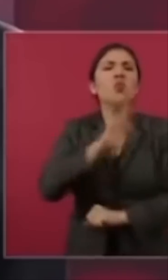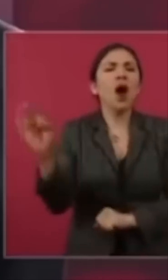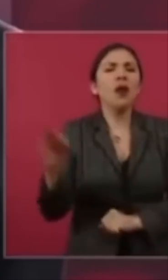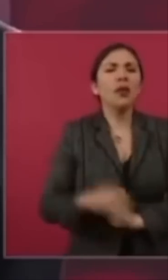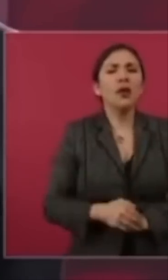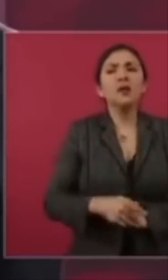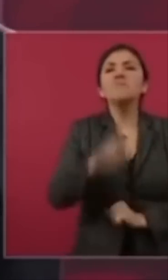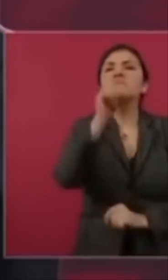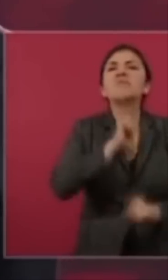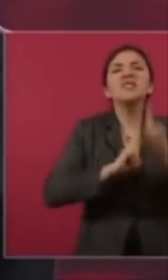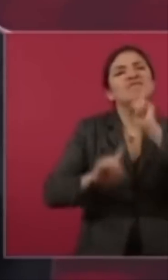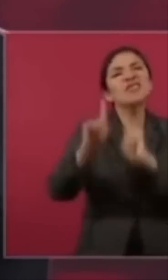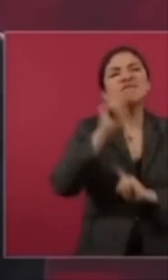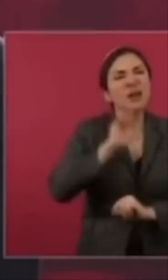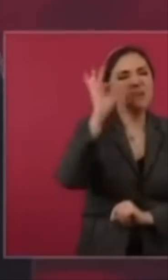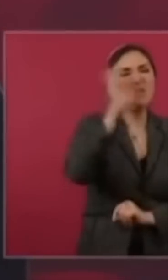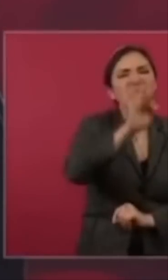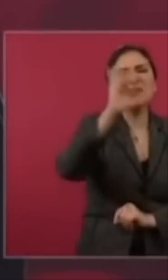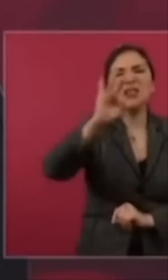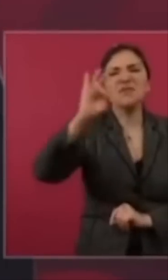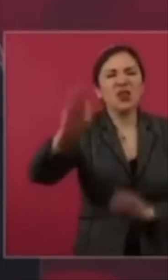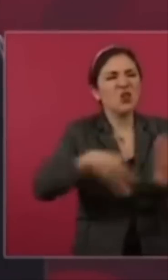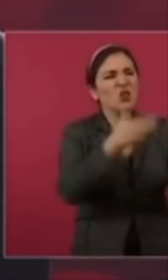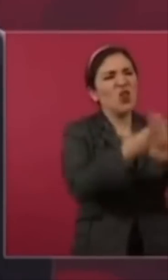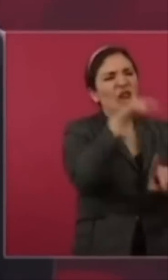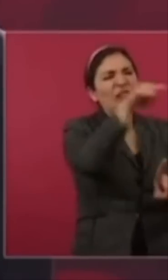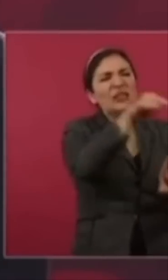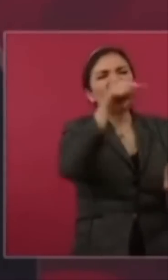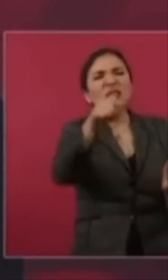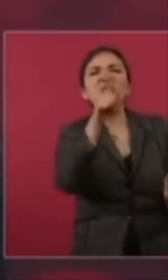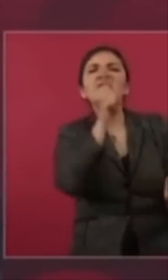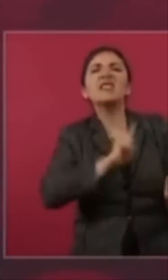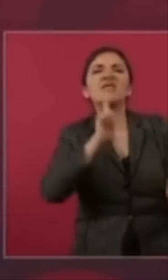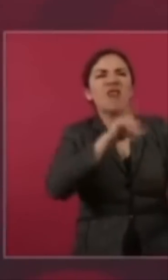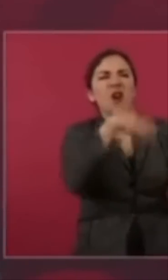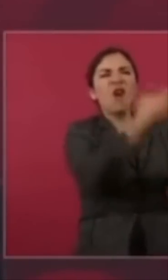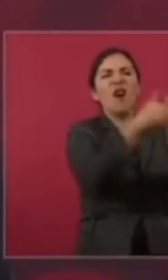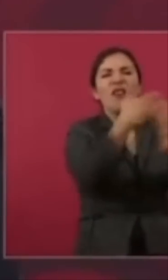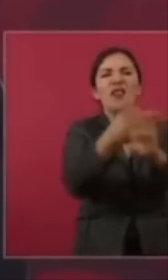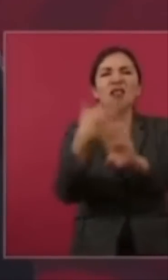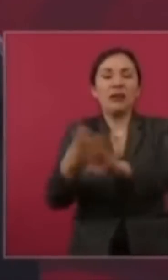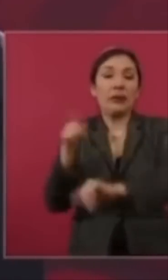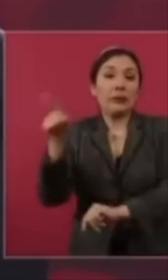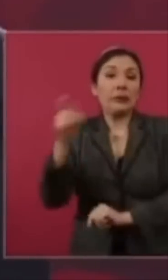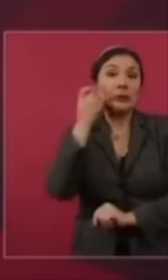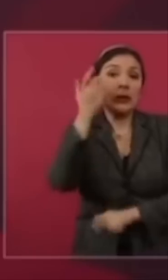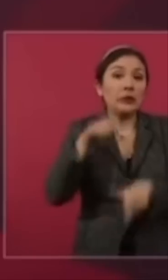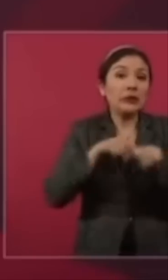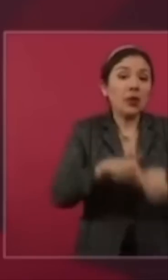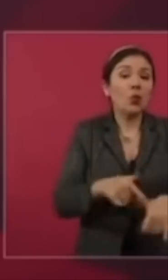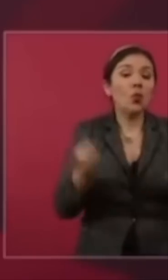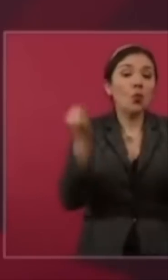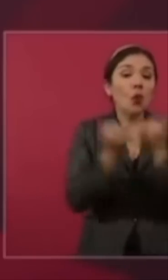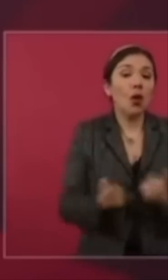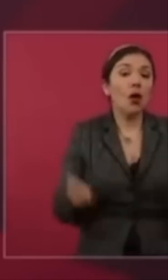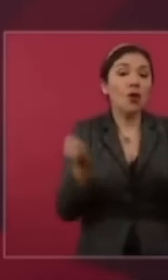y de mentir y de difamar y de calumniar.